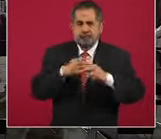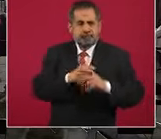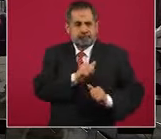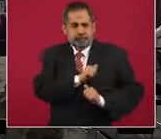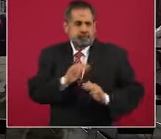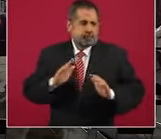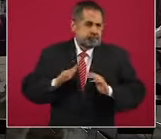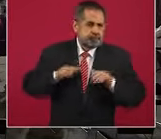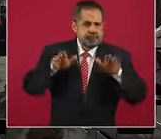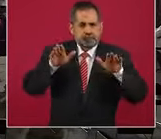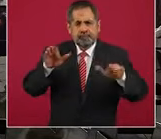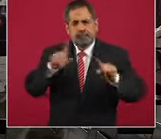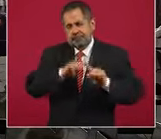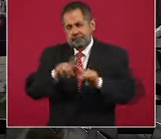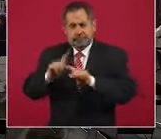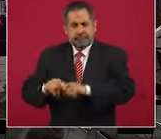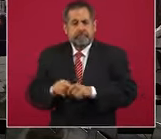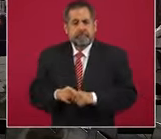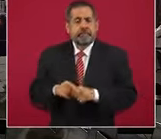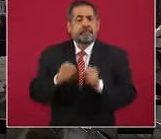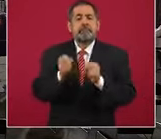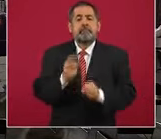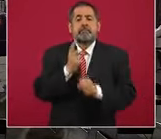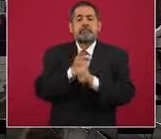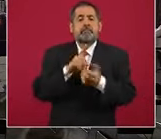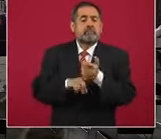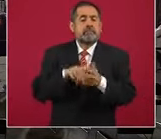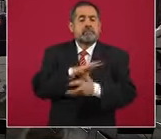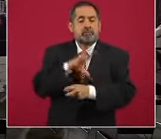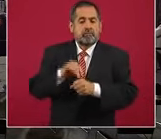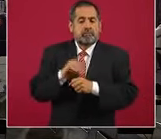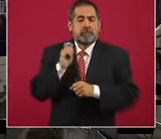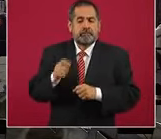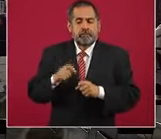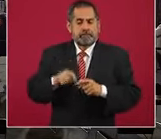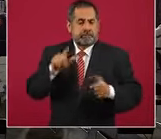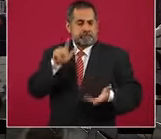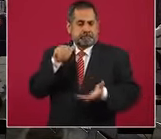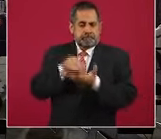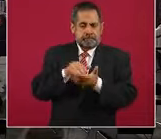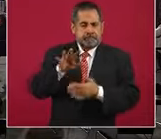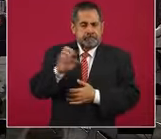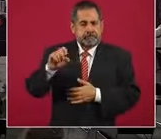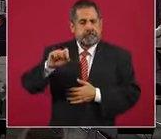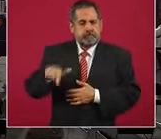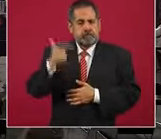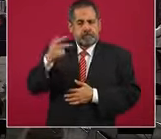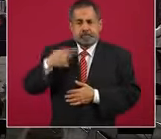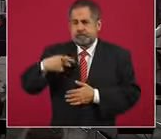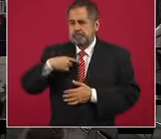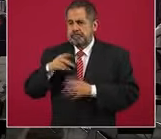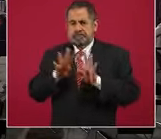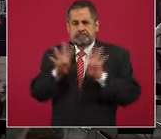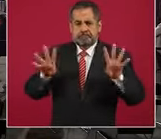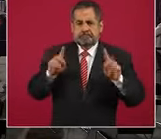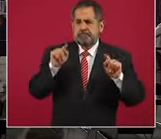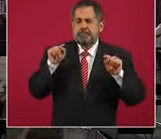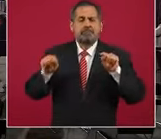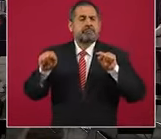Aérea y Guardia Nacional, tenemos la seguridad de instalaciones vitales con 7.512 hombres desplegados